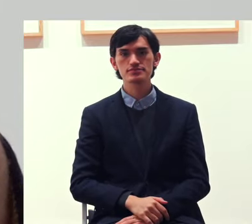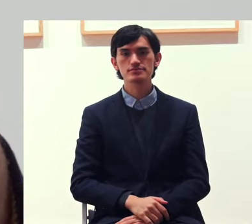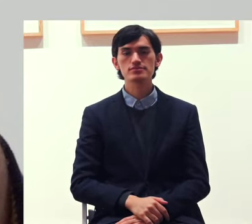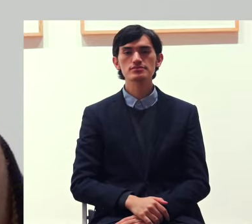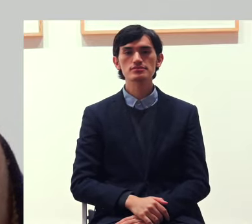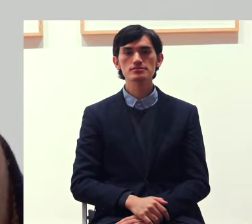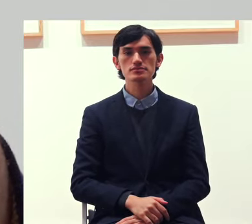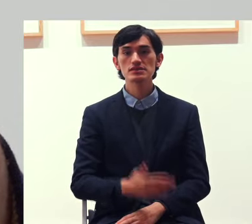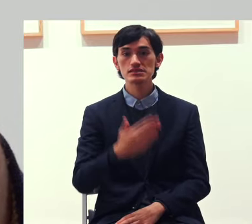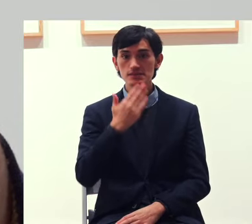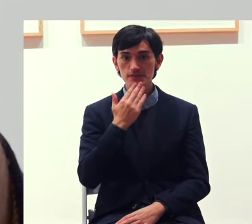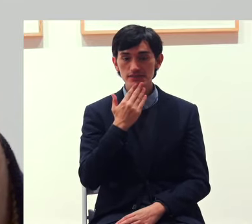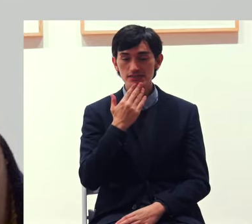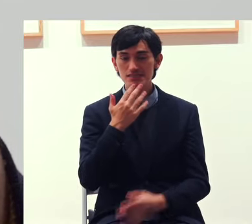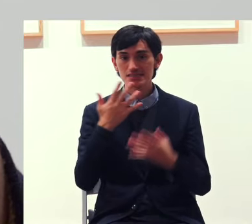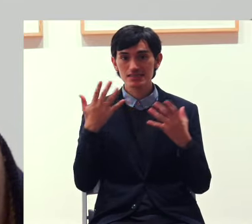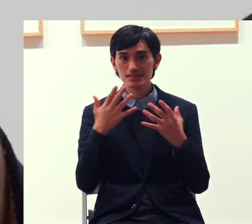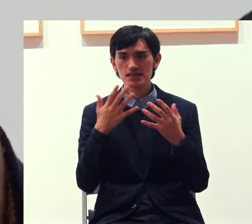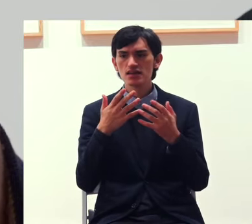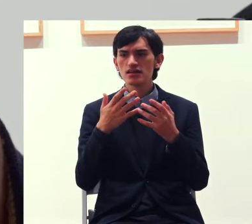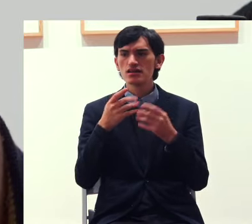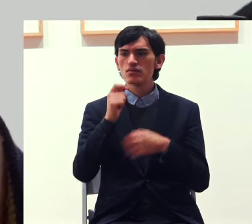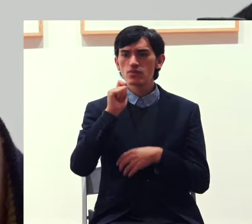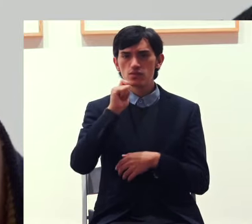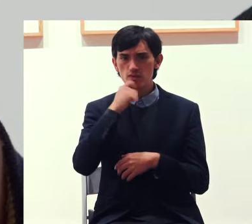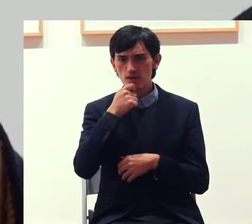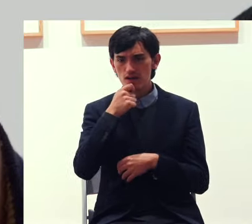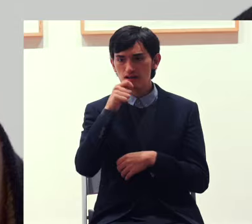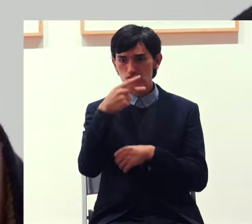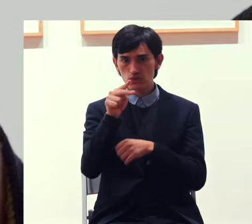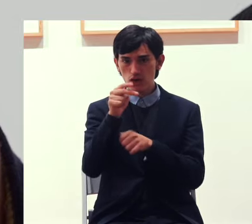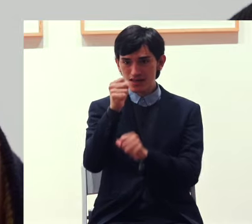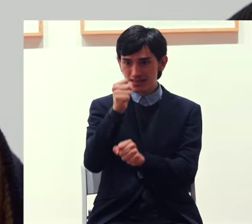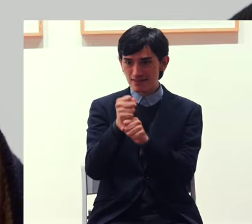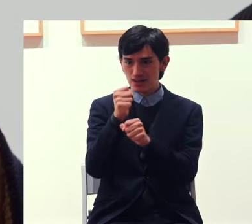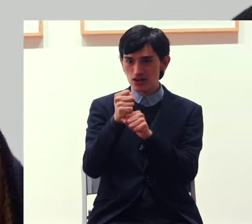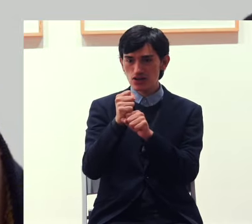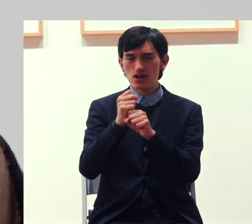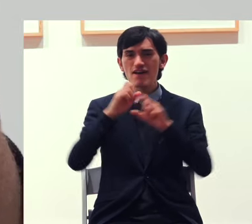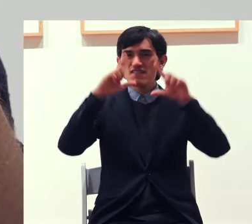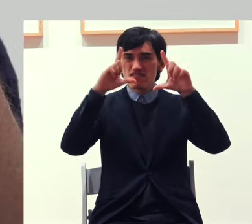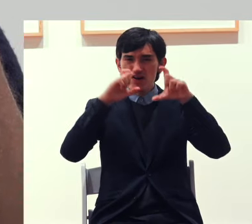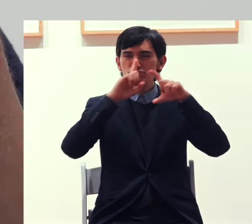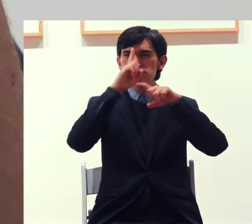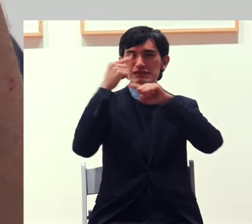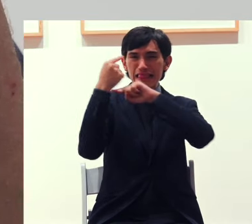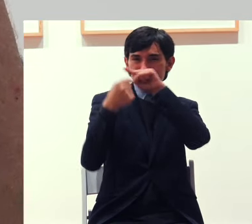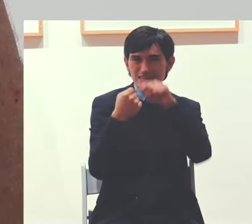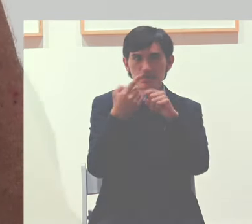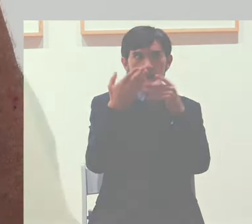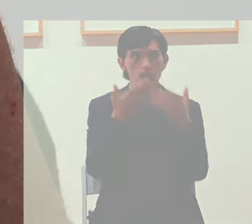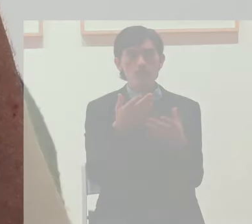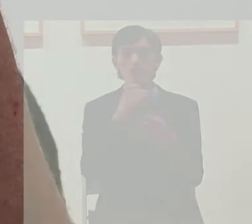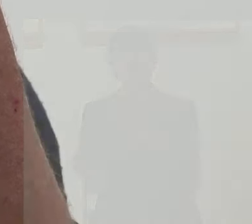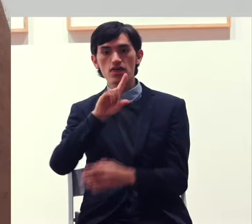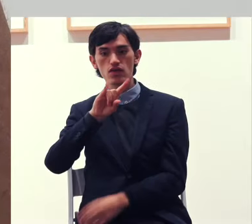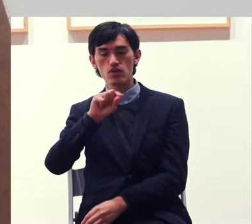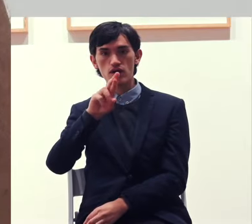al negro. También, a mi modo de ver, alejaba definitivamente su trabajo de la imagen tradicional del